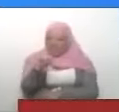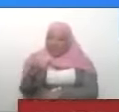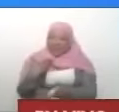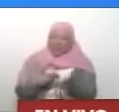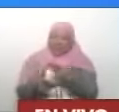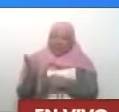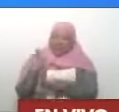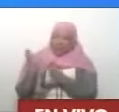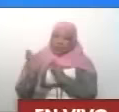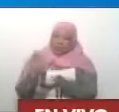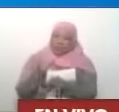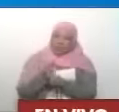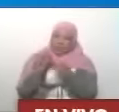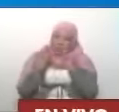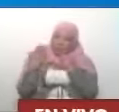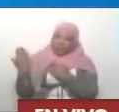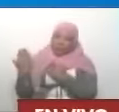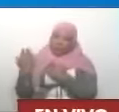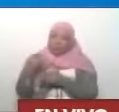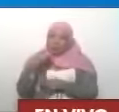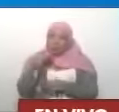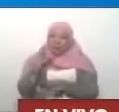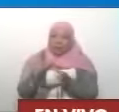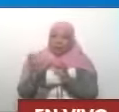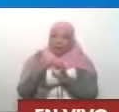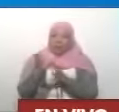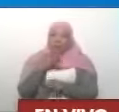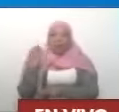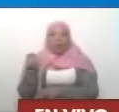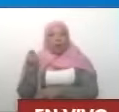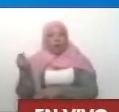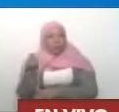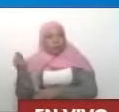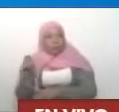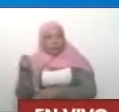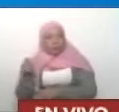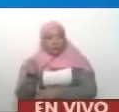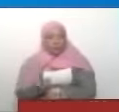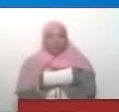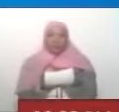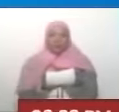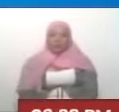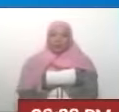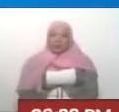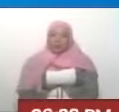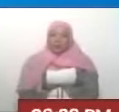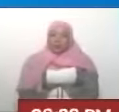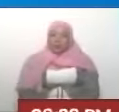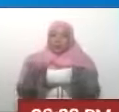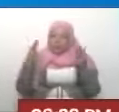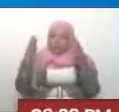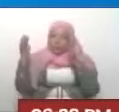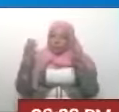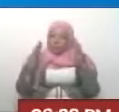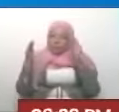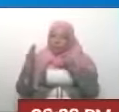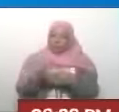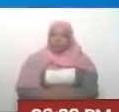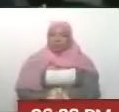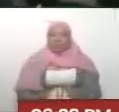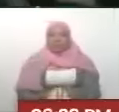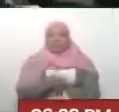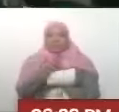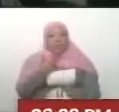conversadito. Bueno, ahora vamos conversadito con la juventud. Y yo les pido